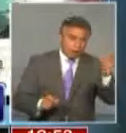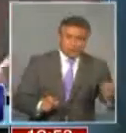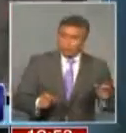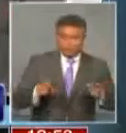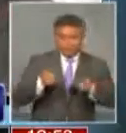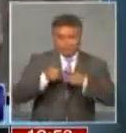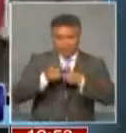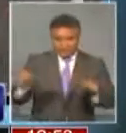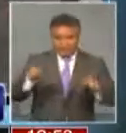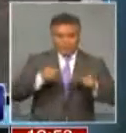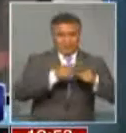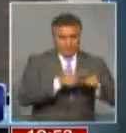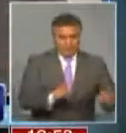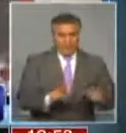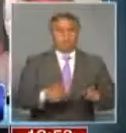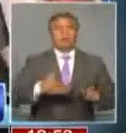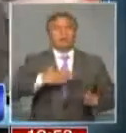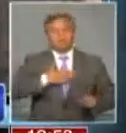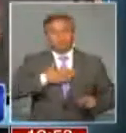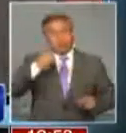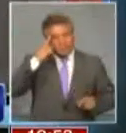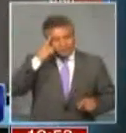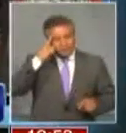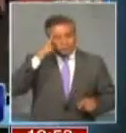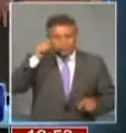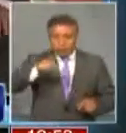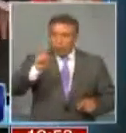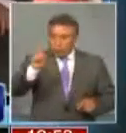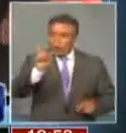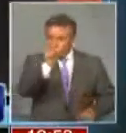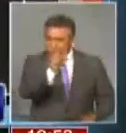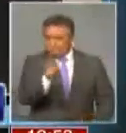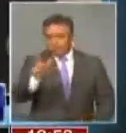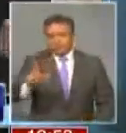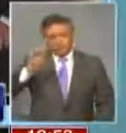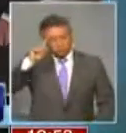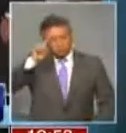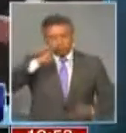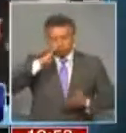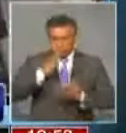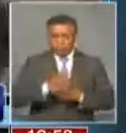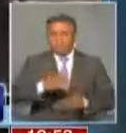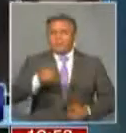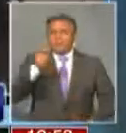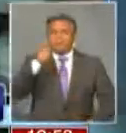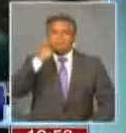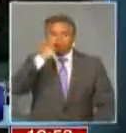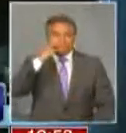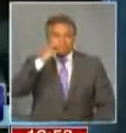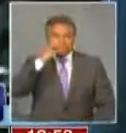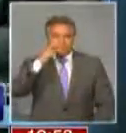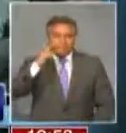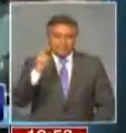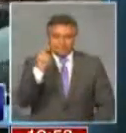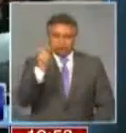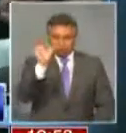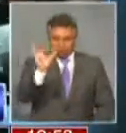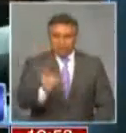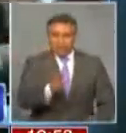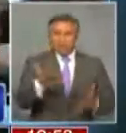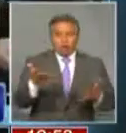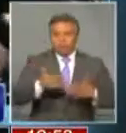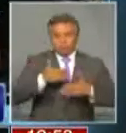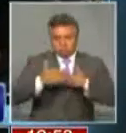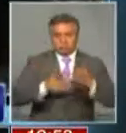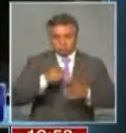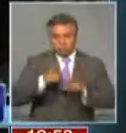otra. Y por lo tanto yo creo que en eso cada persona va a tener que tomar una decisión personal de cómo va a actuar y cómo en el fondo